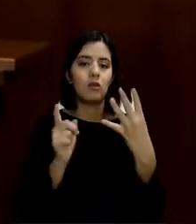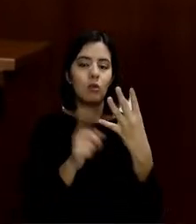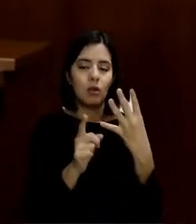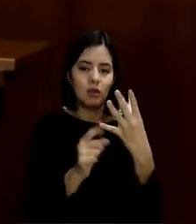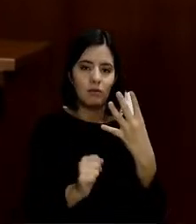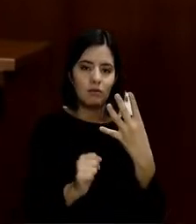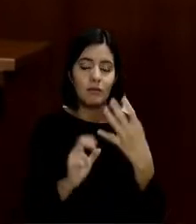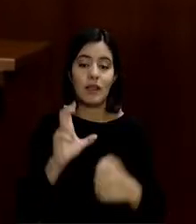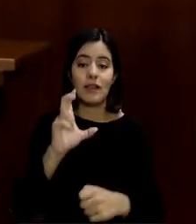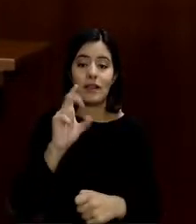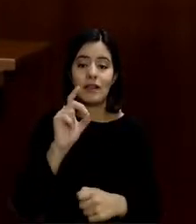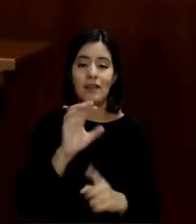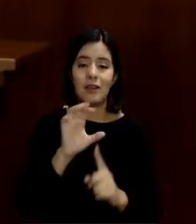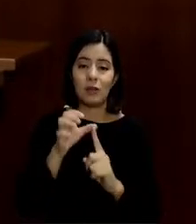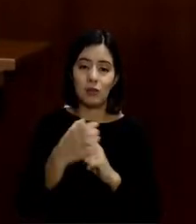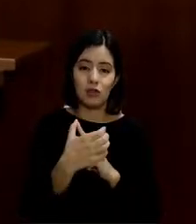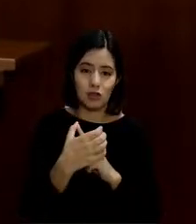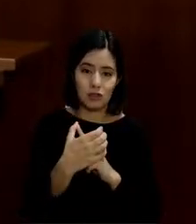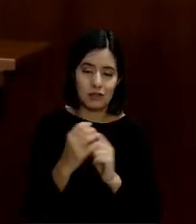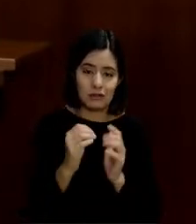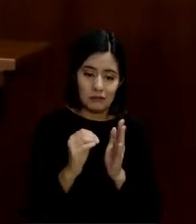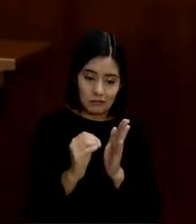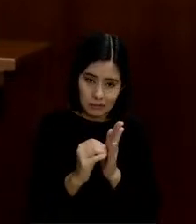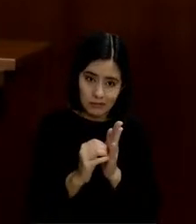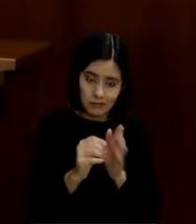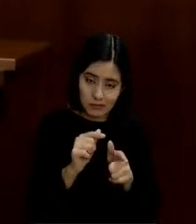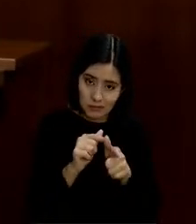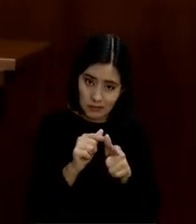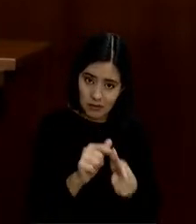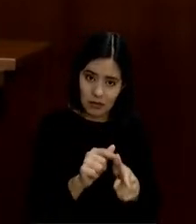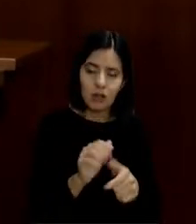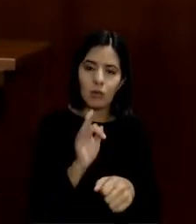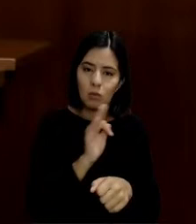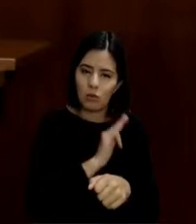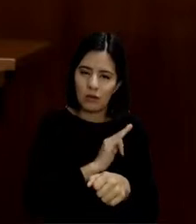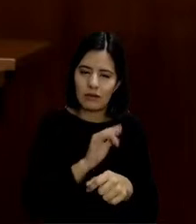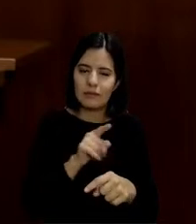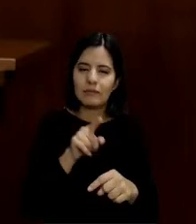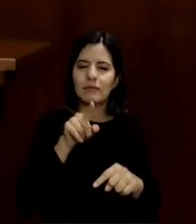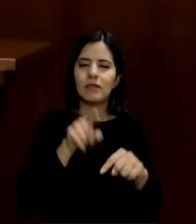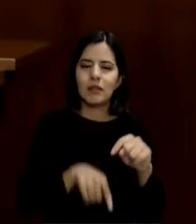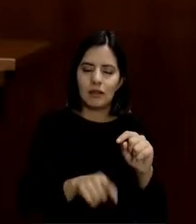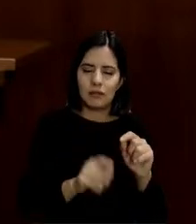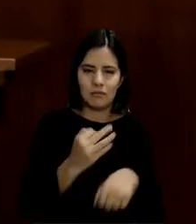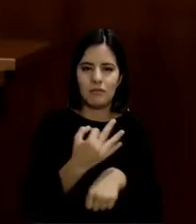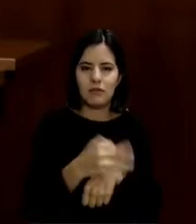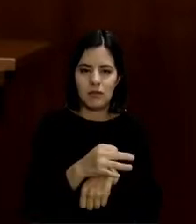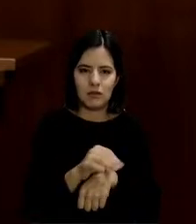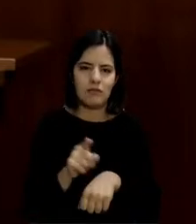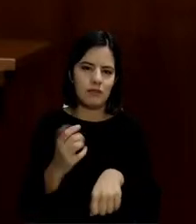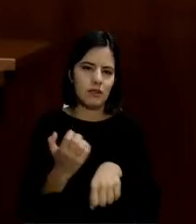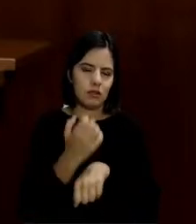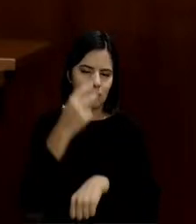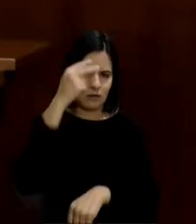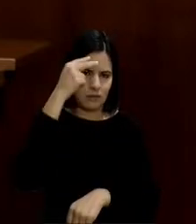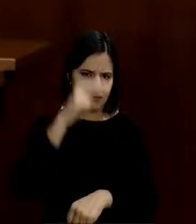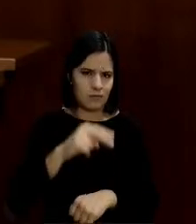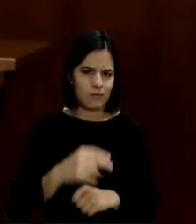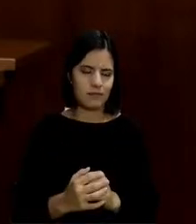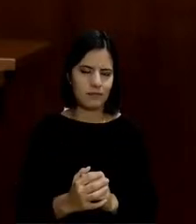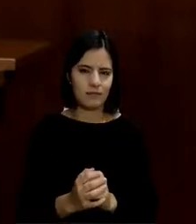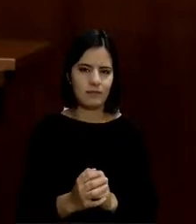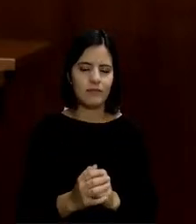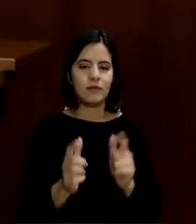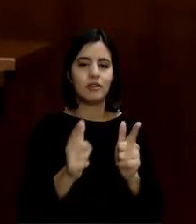30 comisiones permanentes contempladas en la Ley Orgánica Municipal del Estado de México. Como